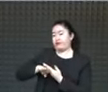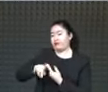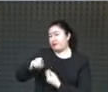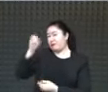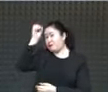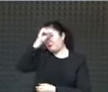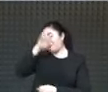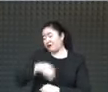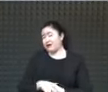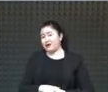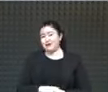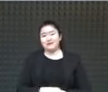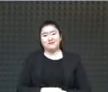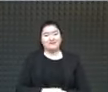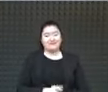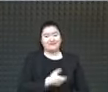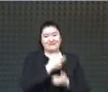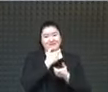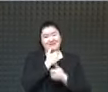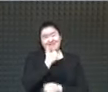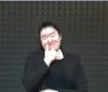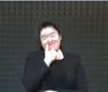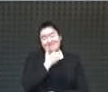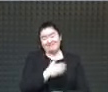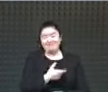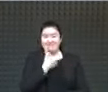Se me da risa, la verdad.